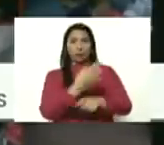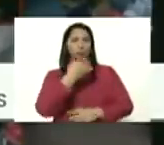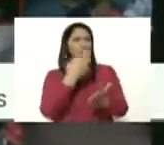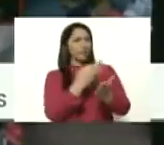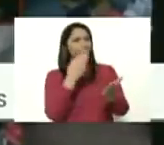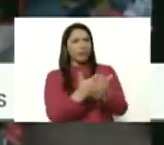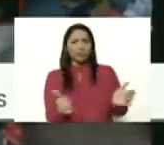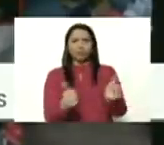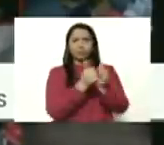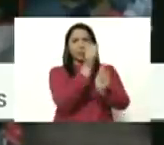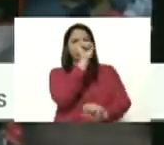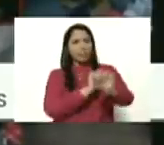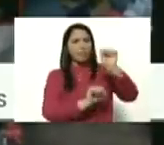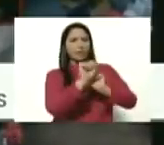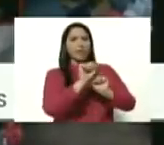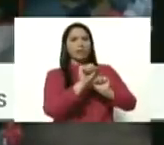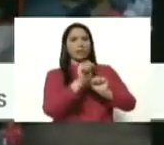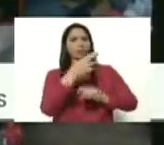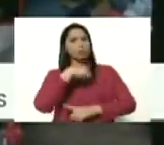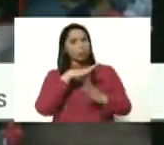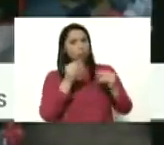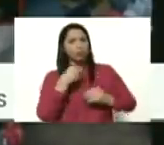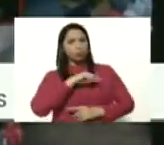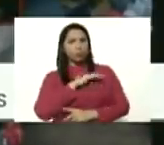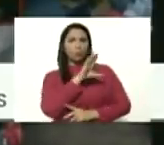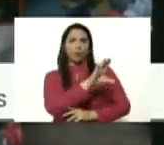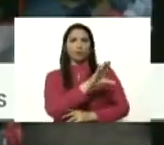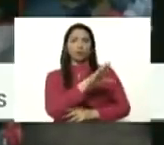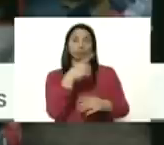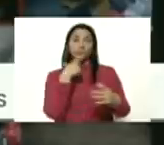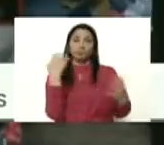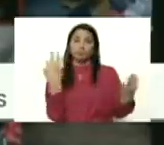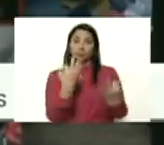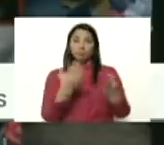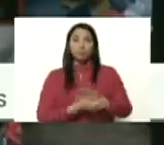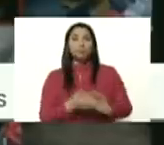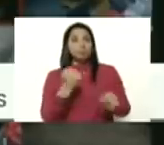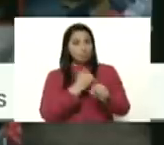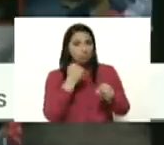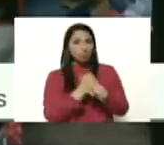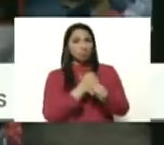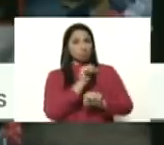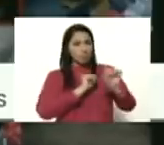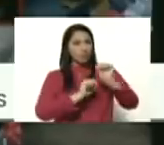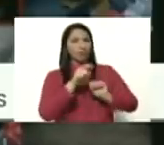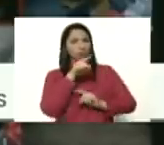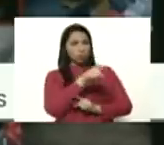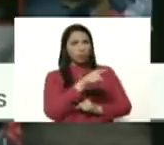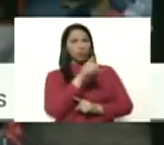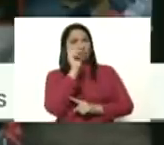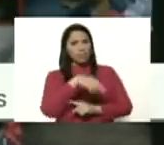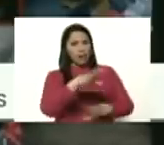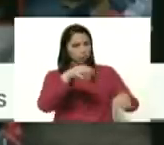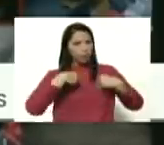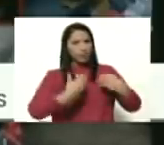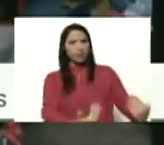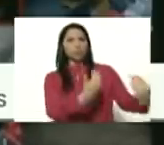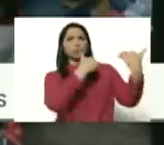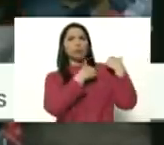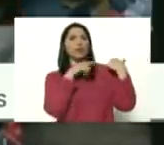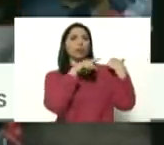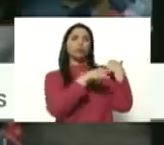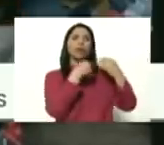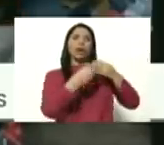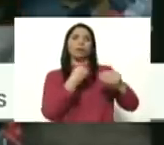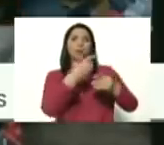estar a su lado y todos los trabajadores del país, estoy seguro, que están a su lado y dispuestos a asumir la responsabilidad que usted nos